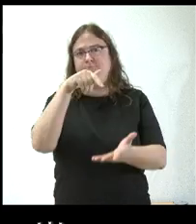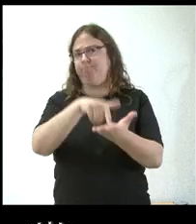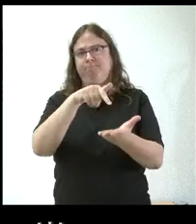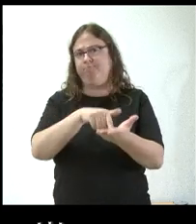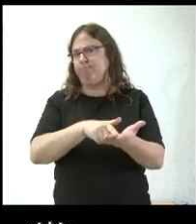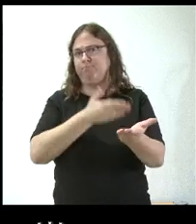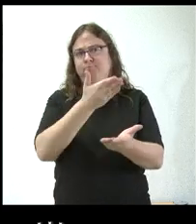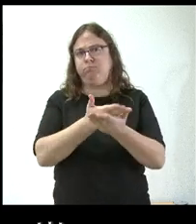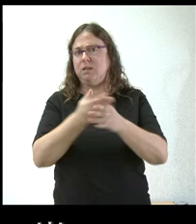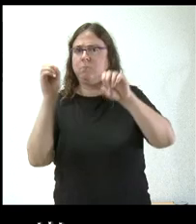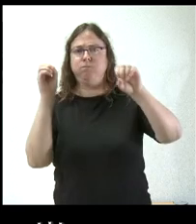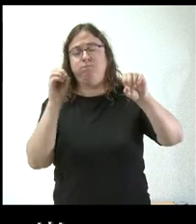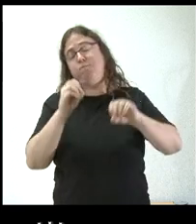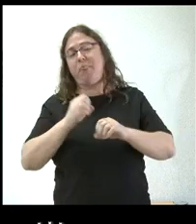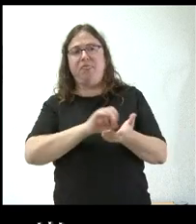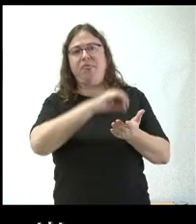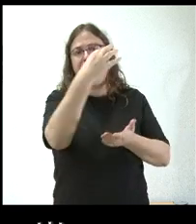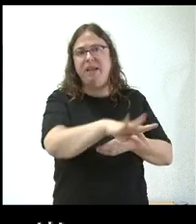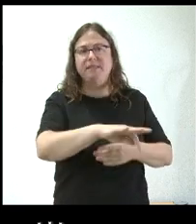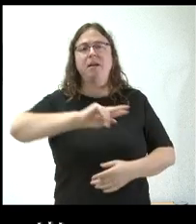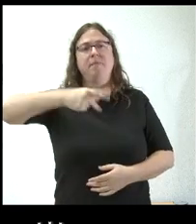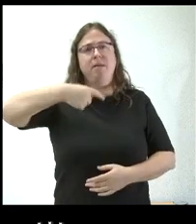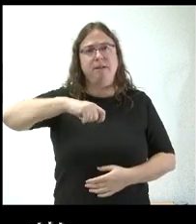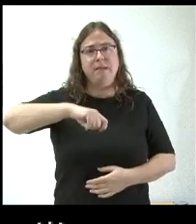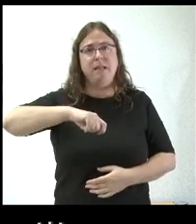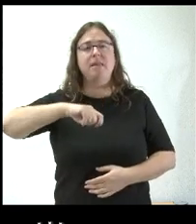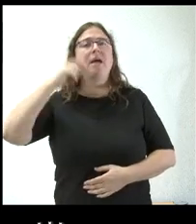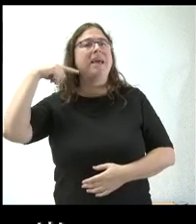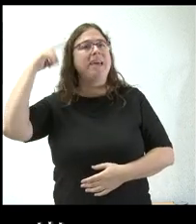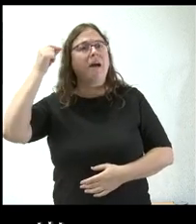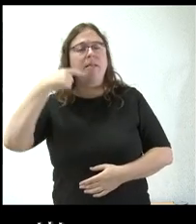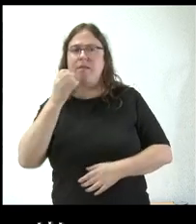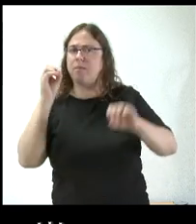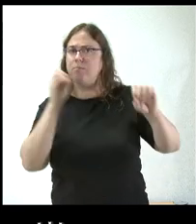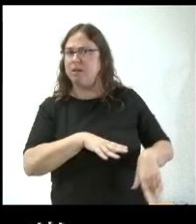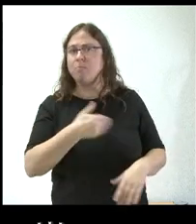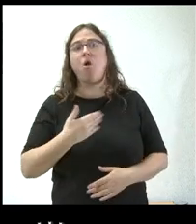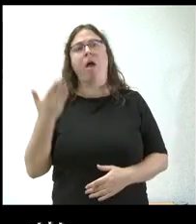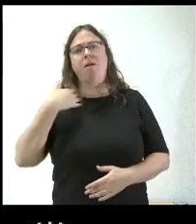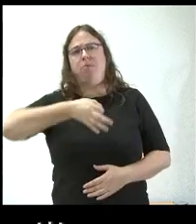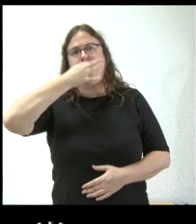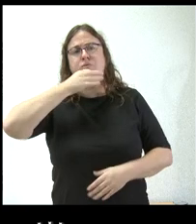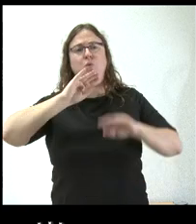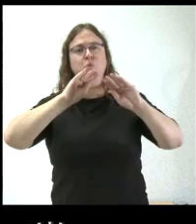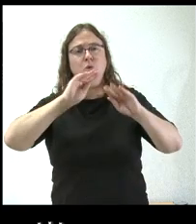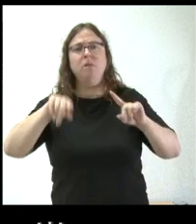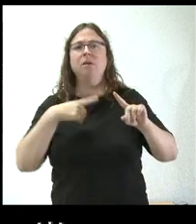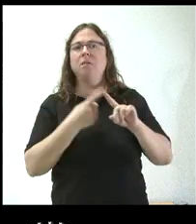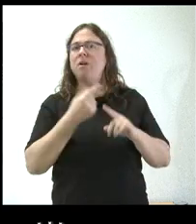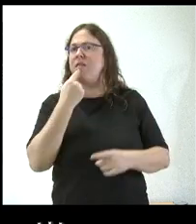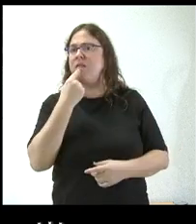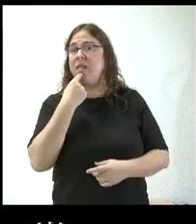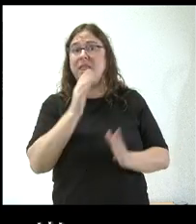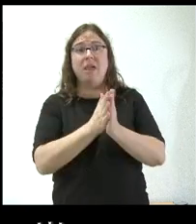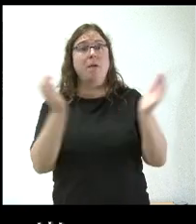de de García Gallardo y Francisco igea también ha pedido su cese por las palabras de ayer y ha dicho que se descolgar del